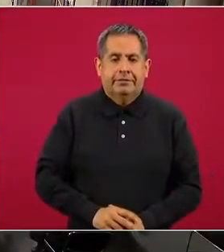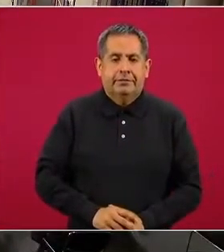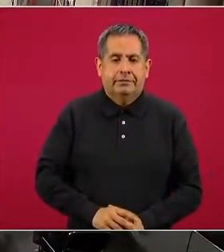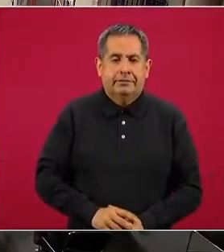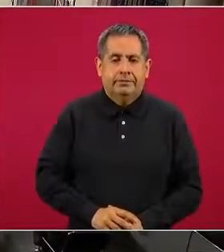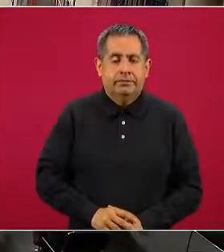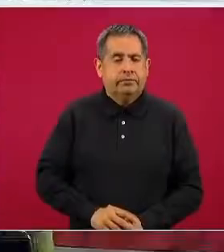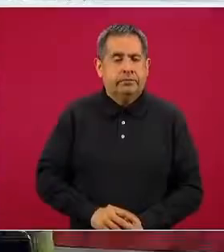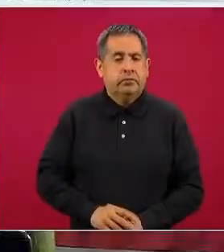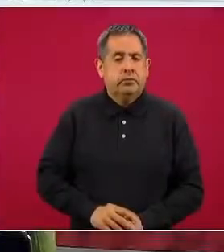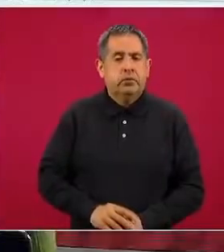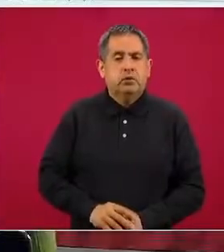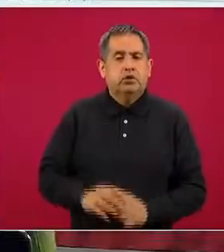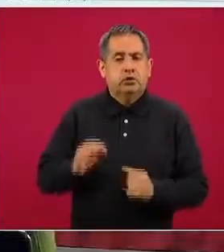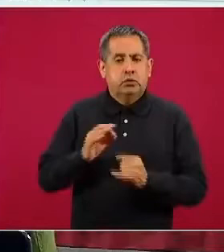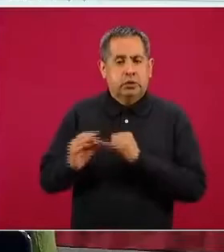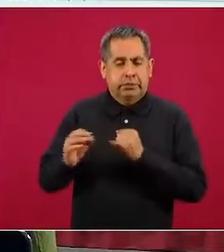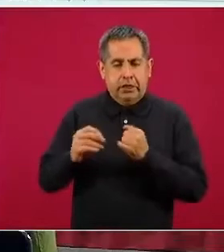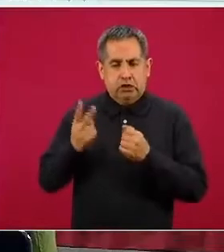Últimas dos diapositivas de